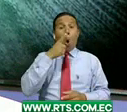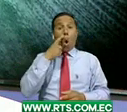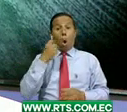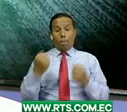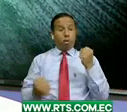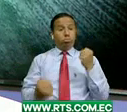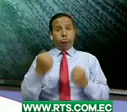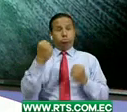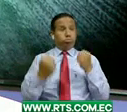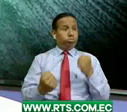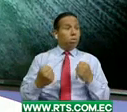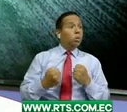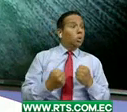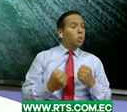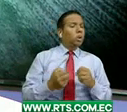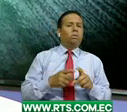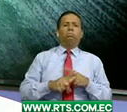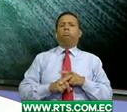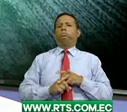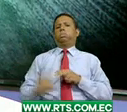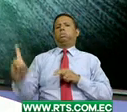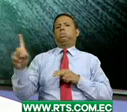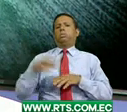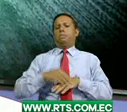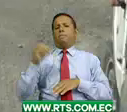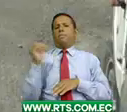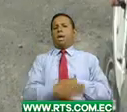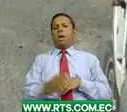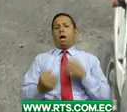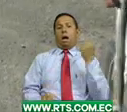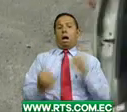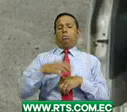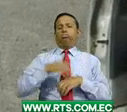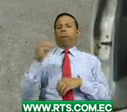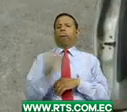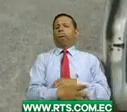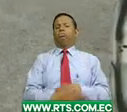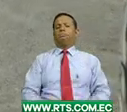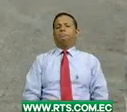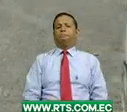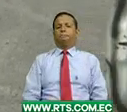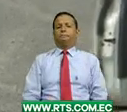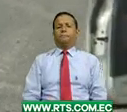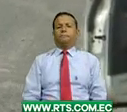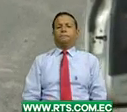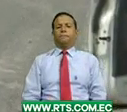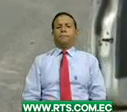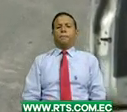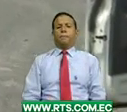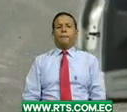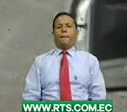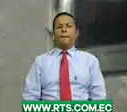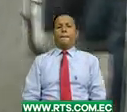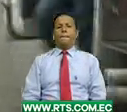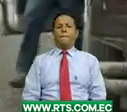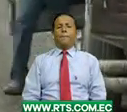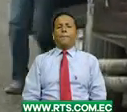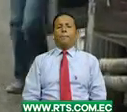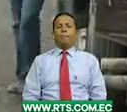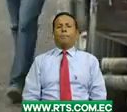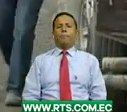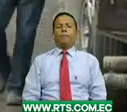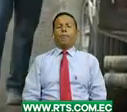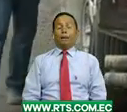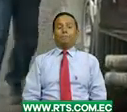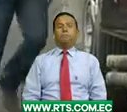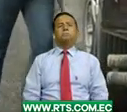huyó del lugar dejando abandonado el vehículo.